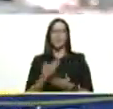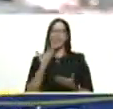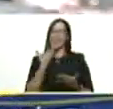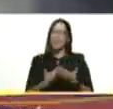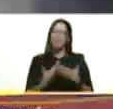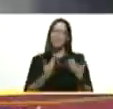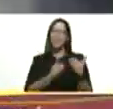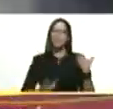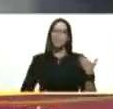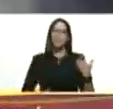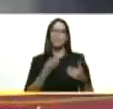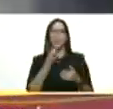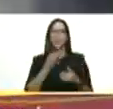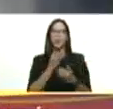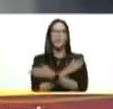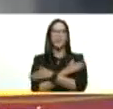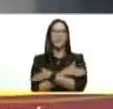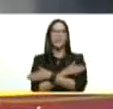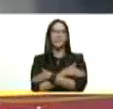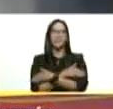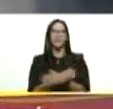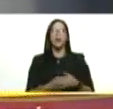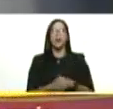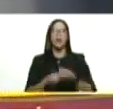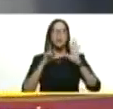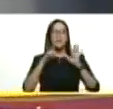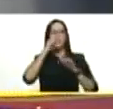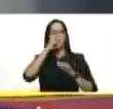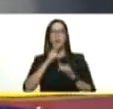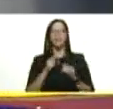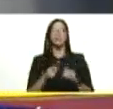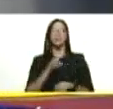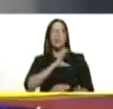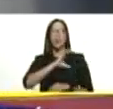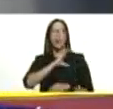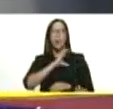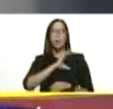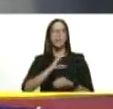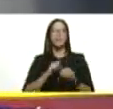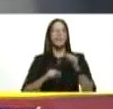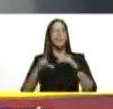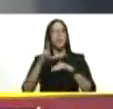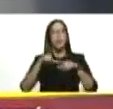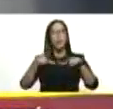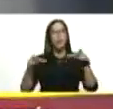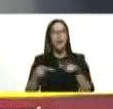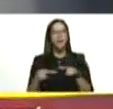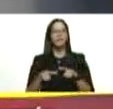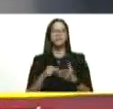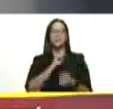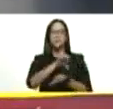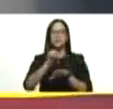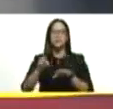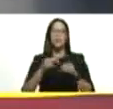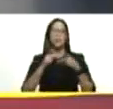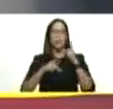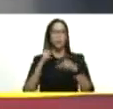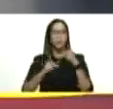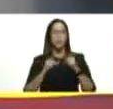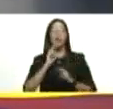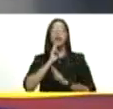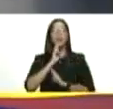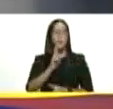Bueno, felicitaciones a los 7 años de los comités locales de abastecimiento y producción. Respuesta milagrosa, como usted ha dicho,